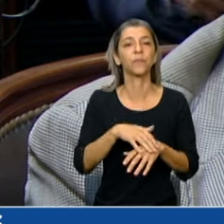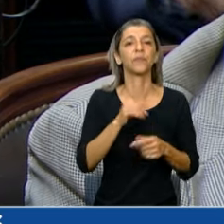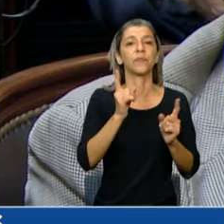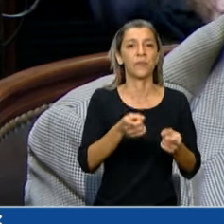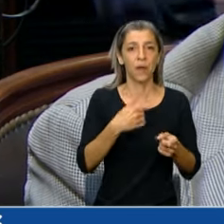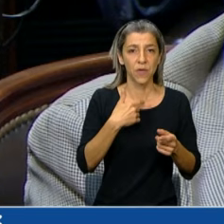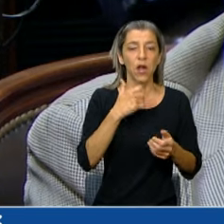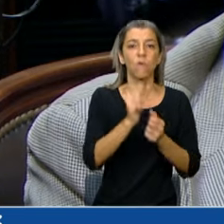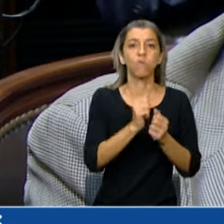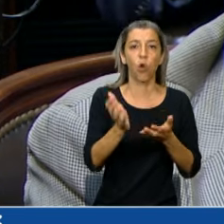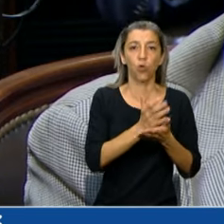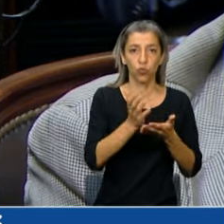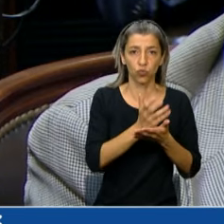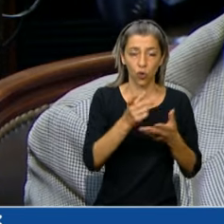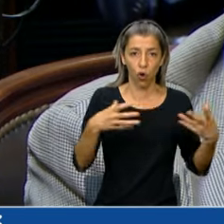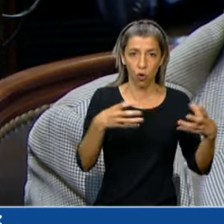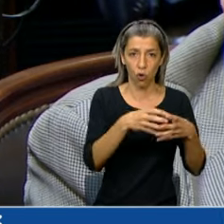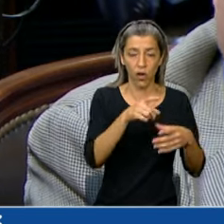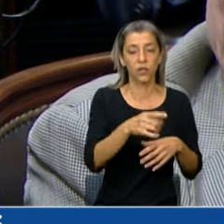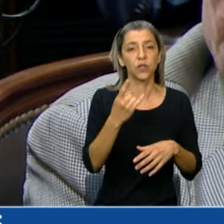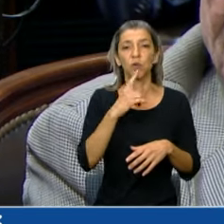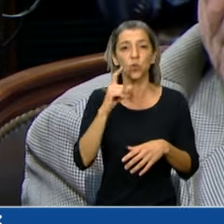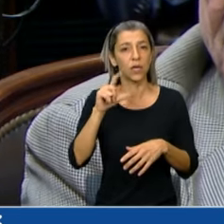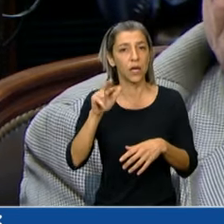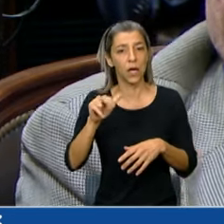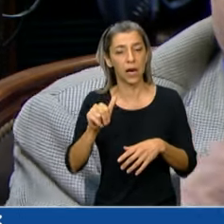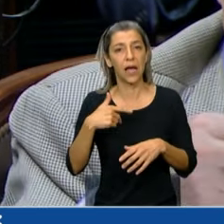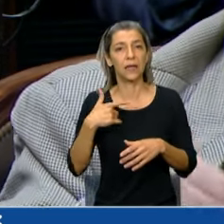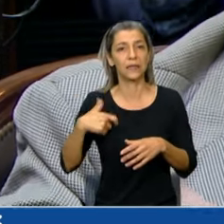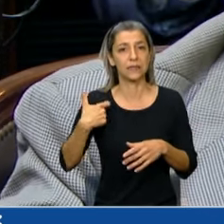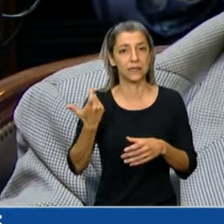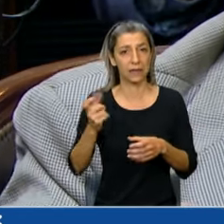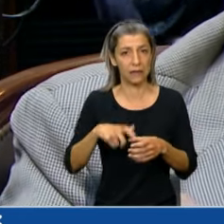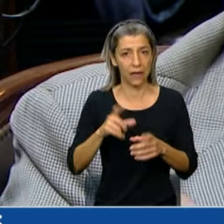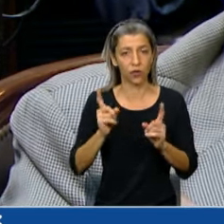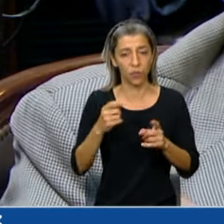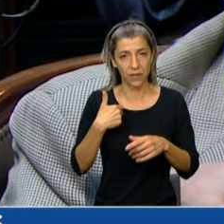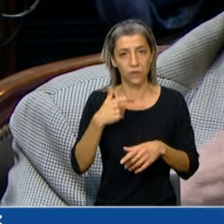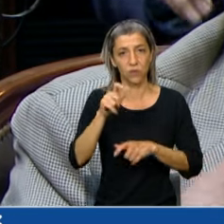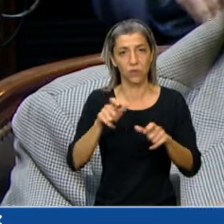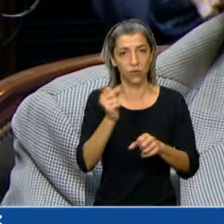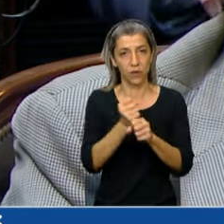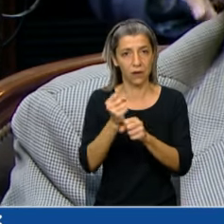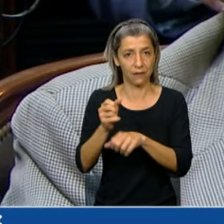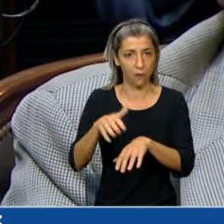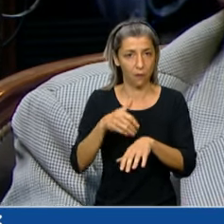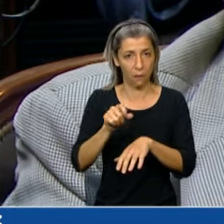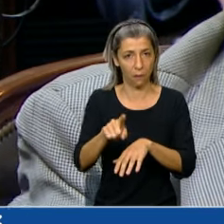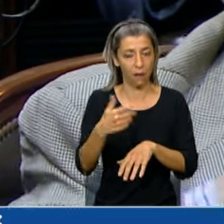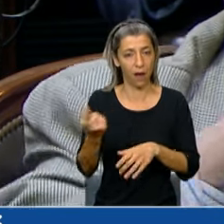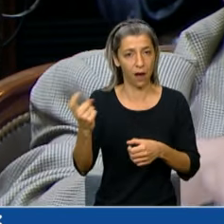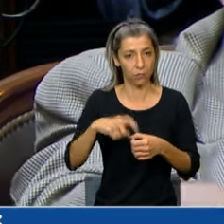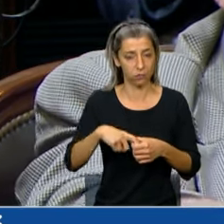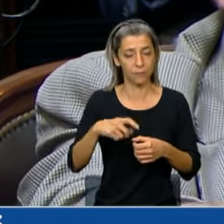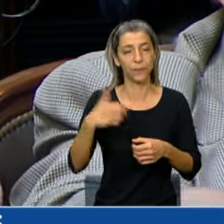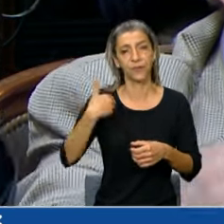calzado y con uticra que es el sindicato la unión de trabajadores del calzado de la